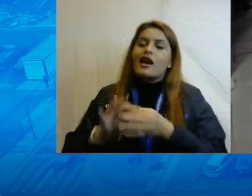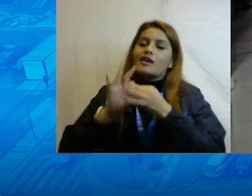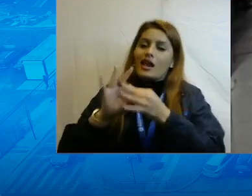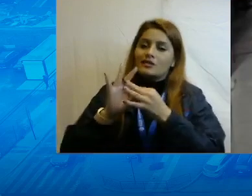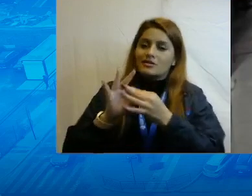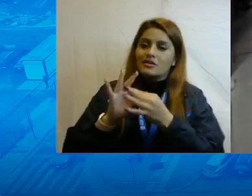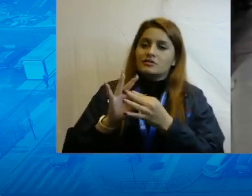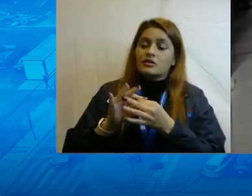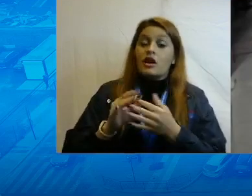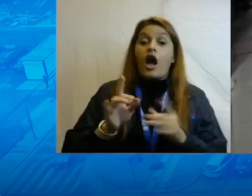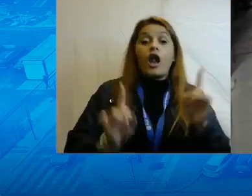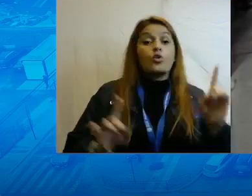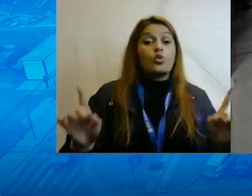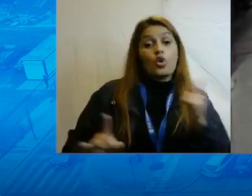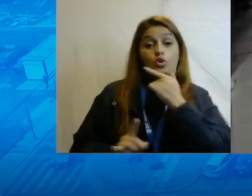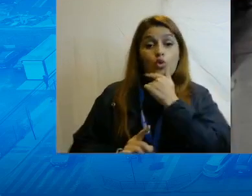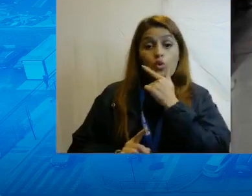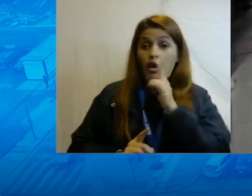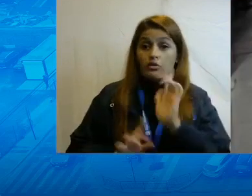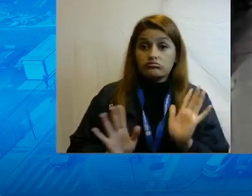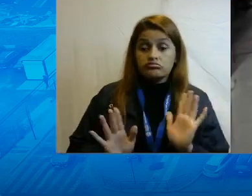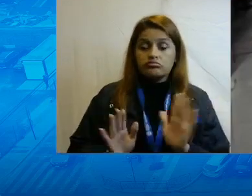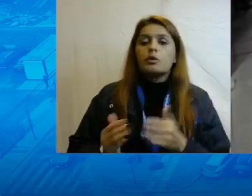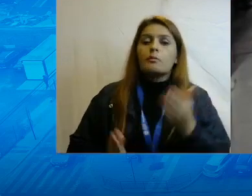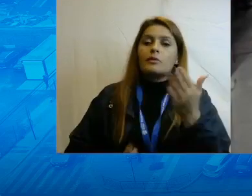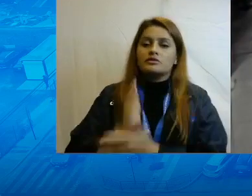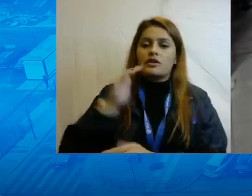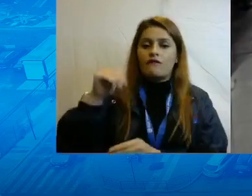alguna consulta, procedemos a votación.